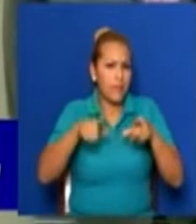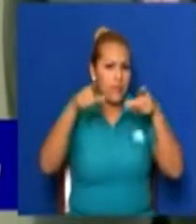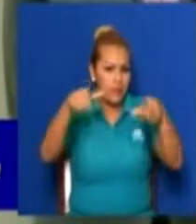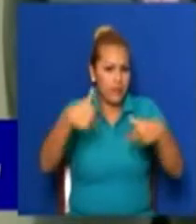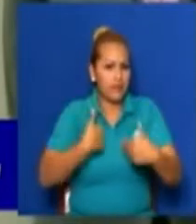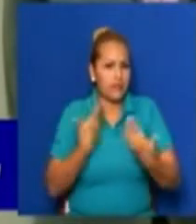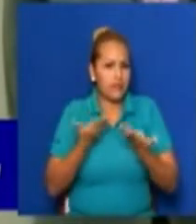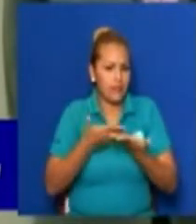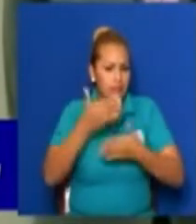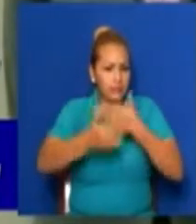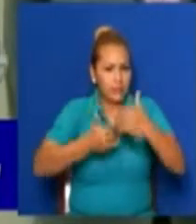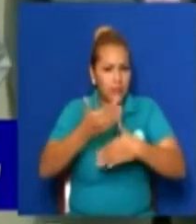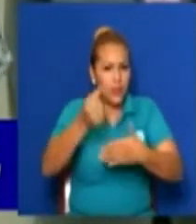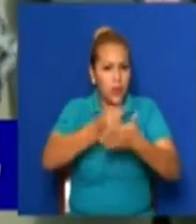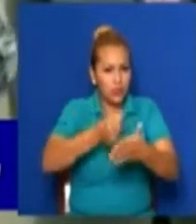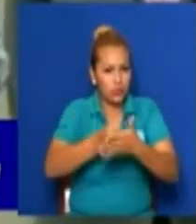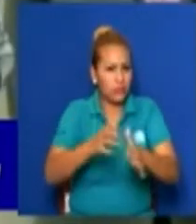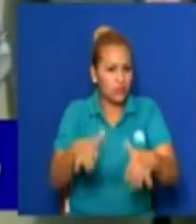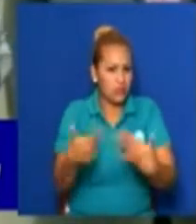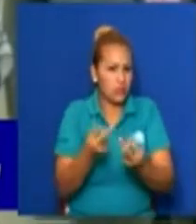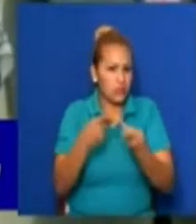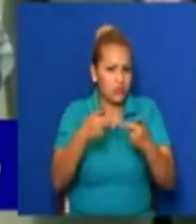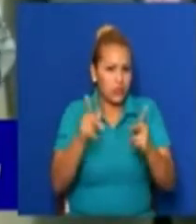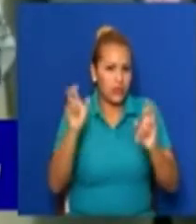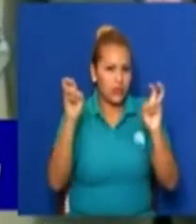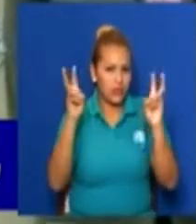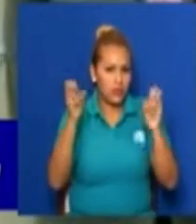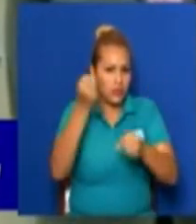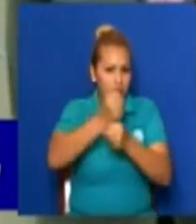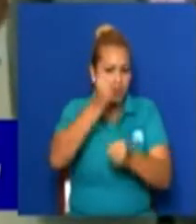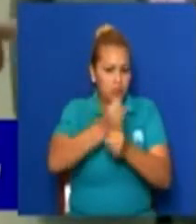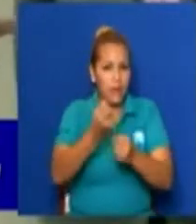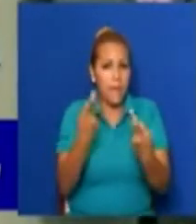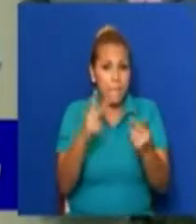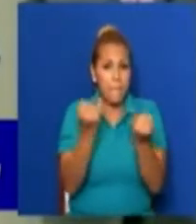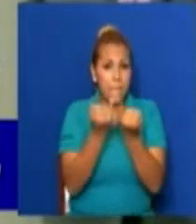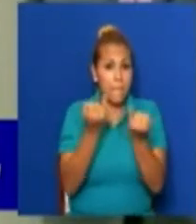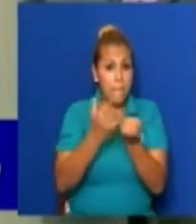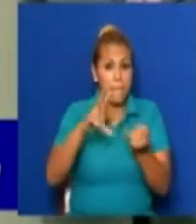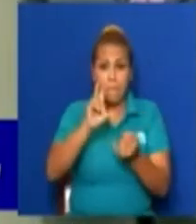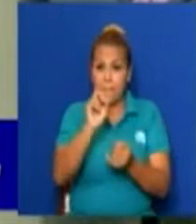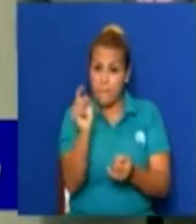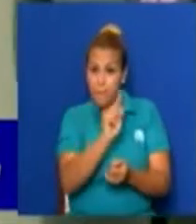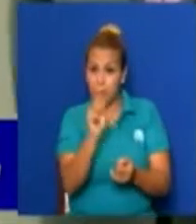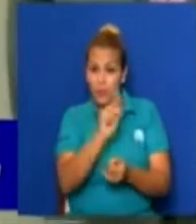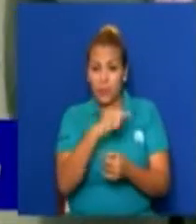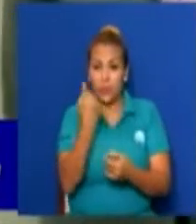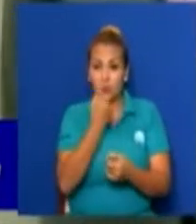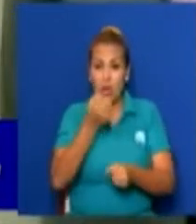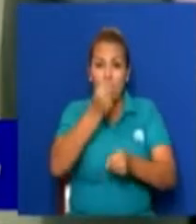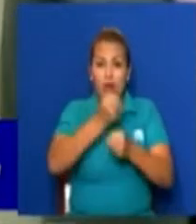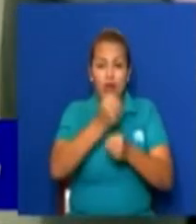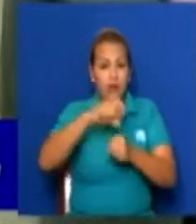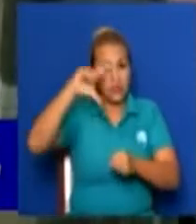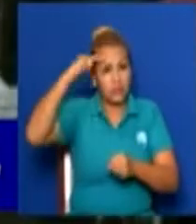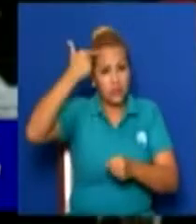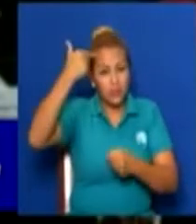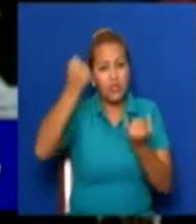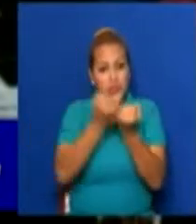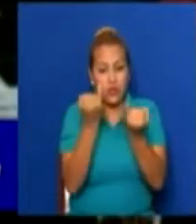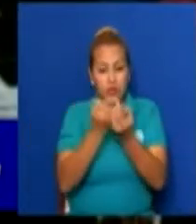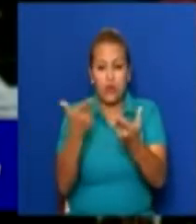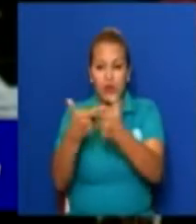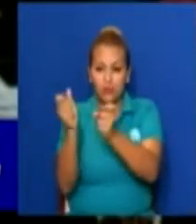en temas de derechos laborales. Pero también no solo es un trabajo del Estado, estamos sociedad civil, estamos las organizaciones